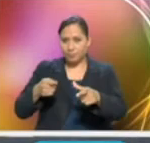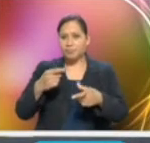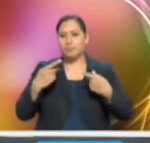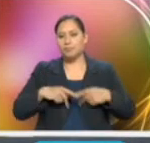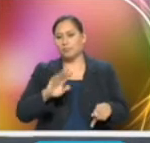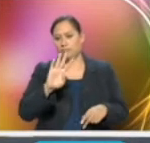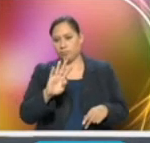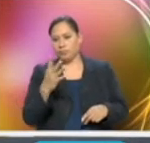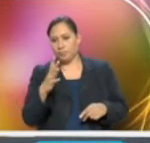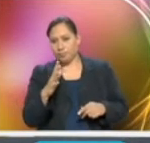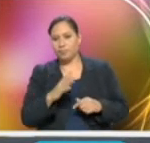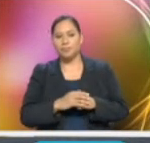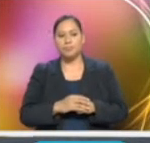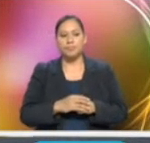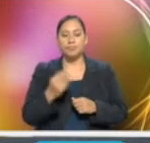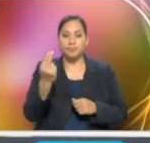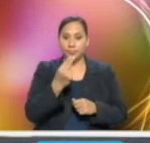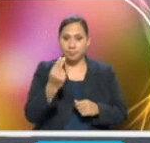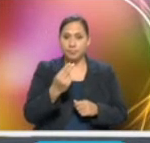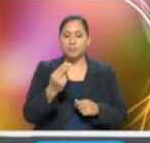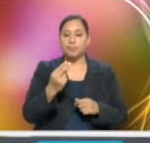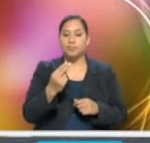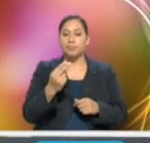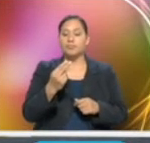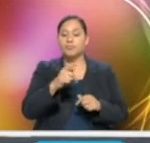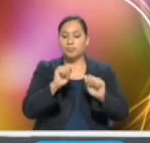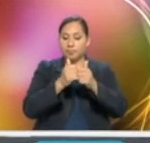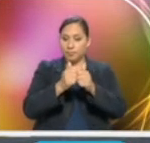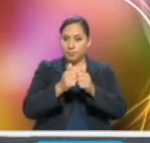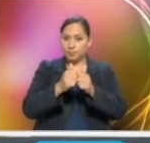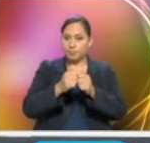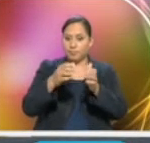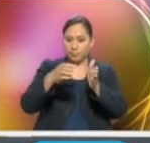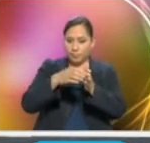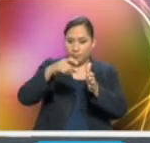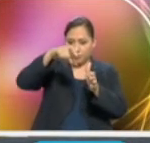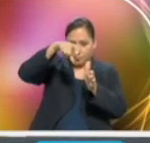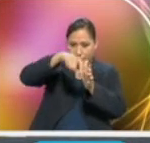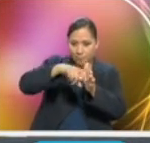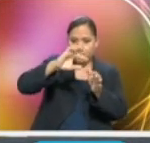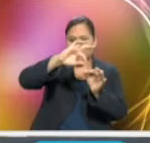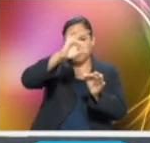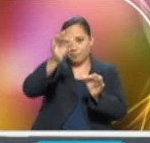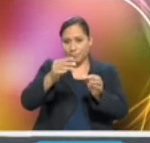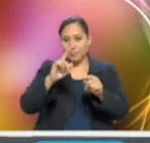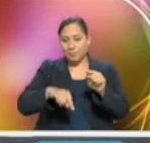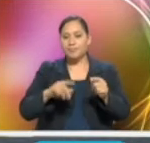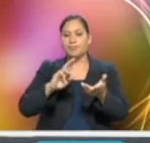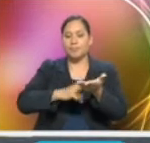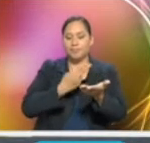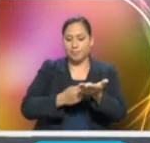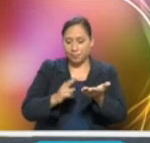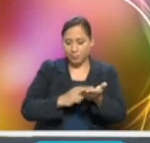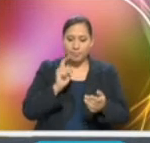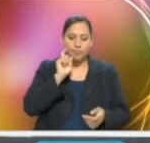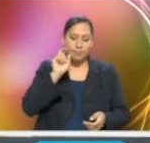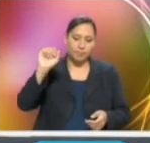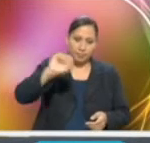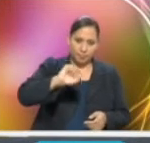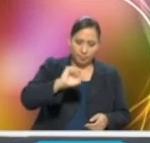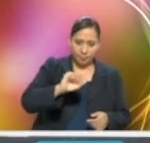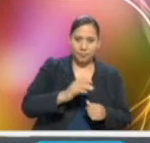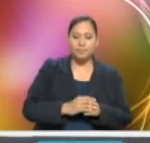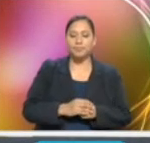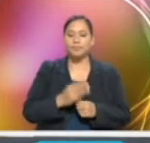calculadas para 4 personas. Vamos a necesitar 4 rebanadas de pan de caja sin orillas, una cucharada de mantequilla, una taza de puré de tomate,